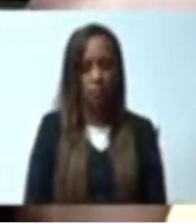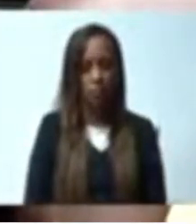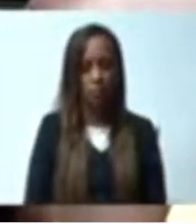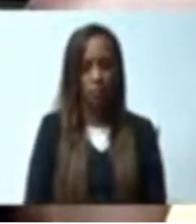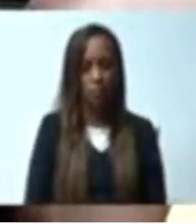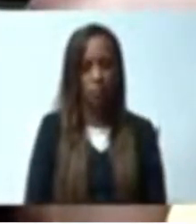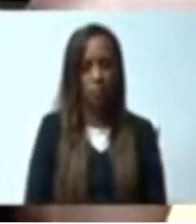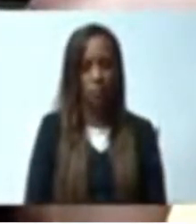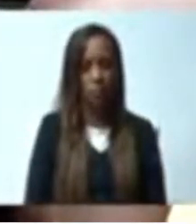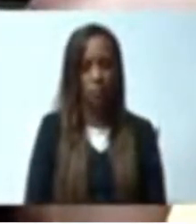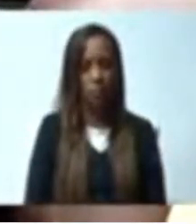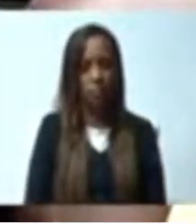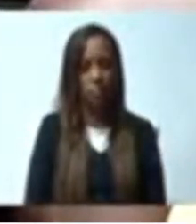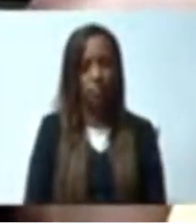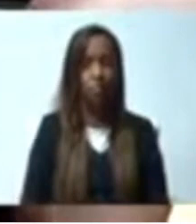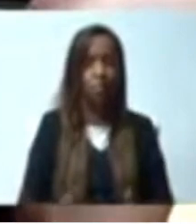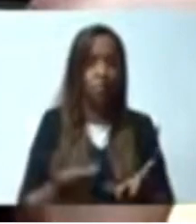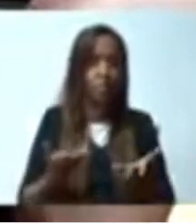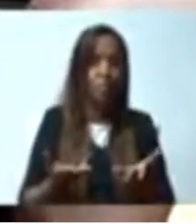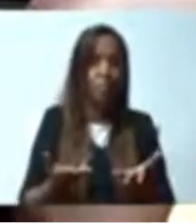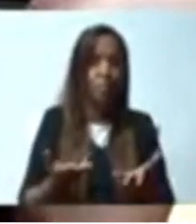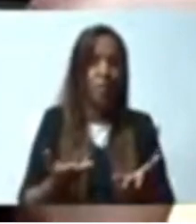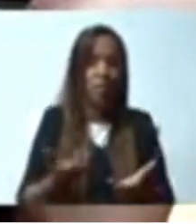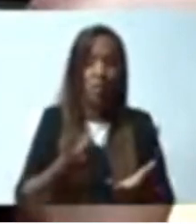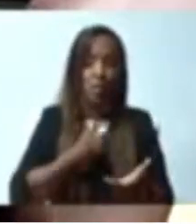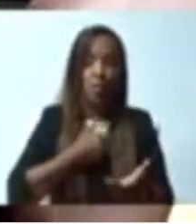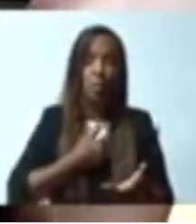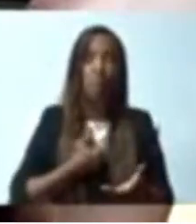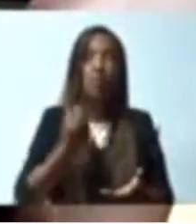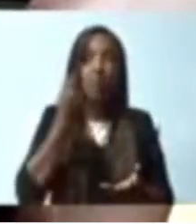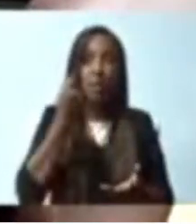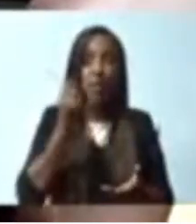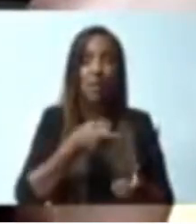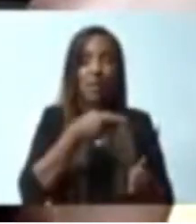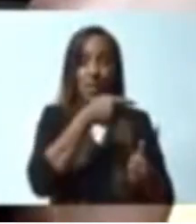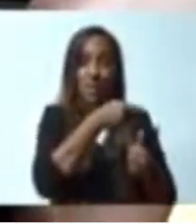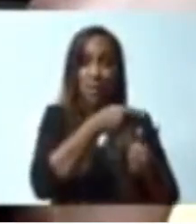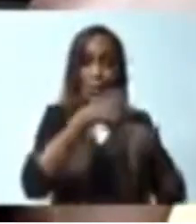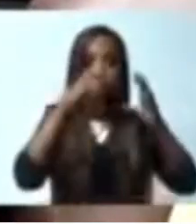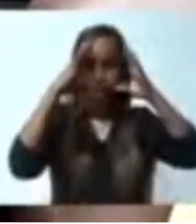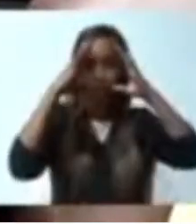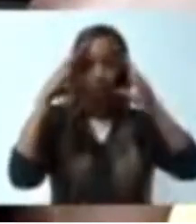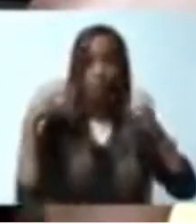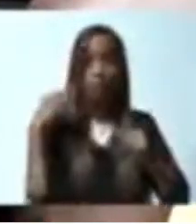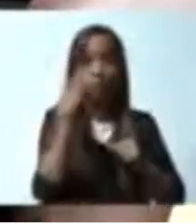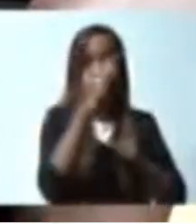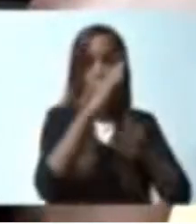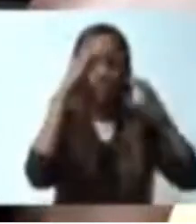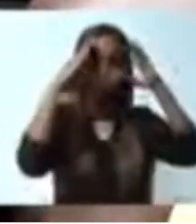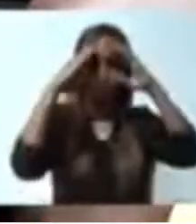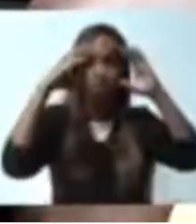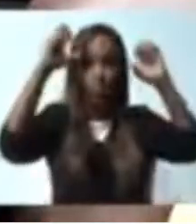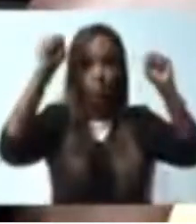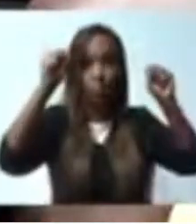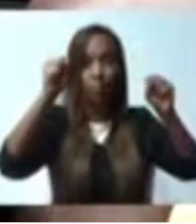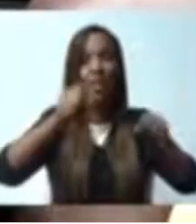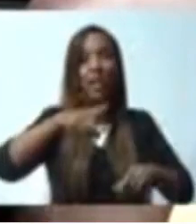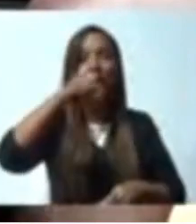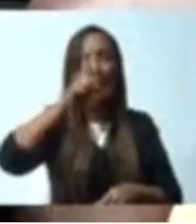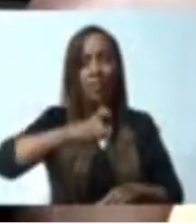yo creo que el presidente debería ser abogado para poder conducirlo y moderarlo bien, como se le exige, por ejemplo, al presidente de la Junta Central